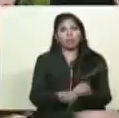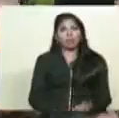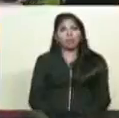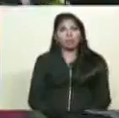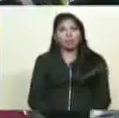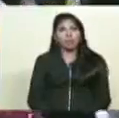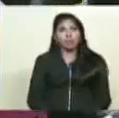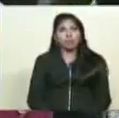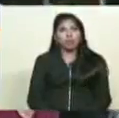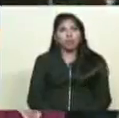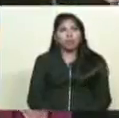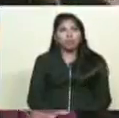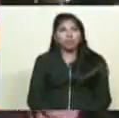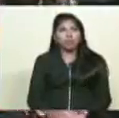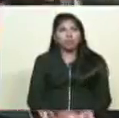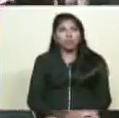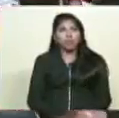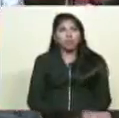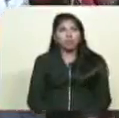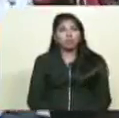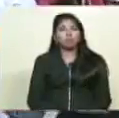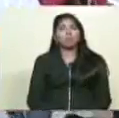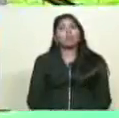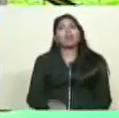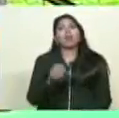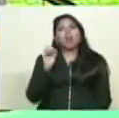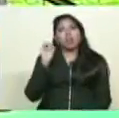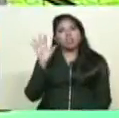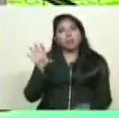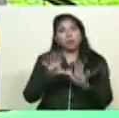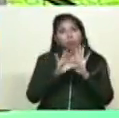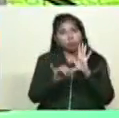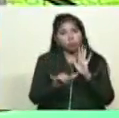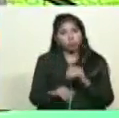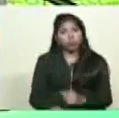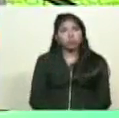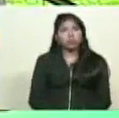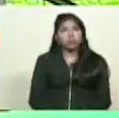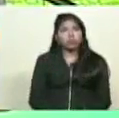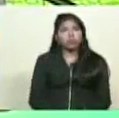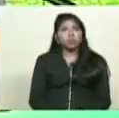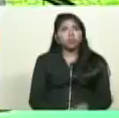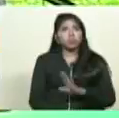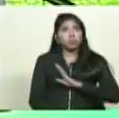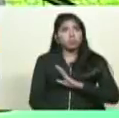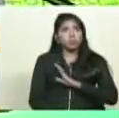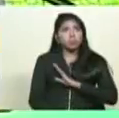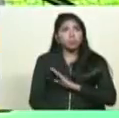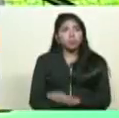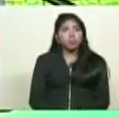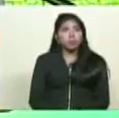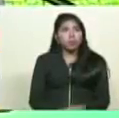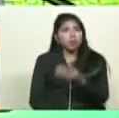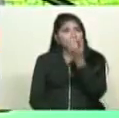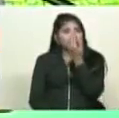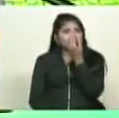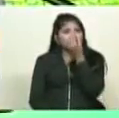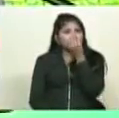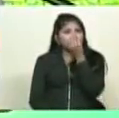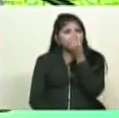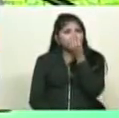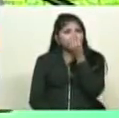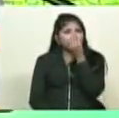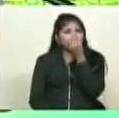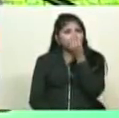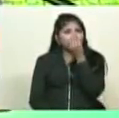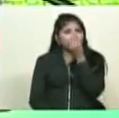Asamblea Constituyente, a través del gobierno del presidente obrero Nicolás Maduro, que humildemente está al servicio